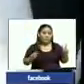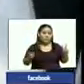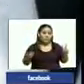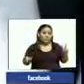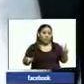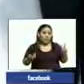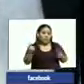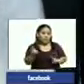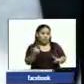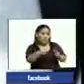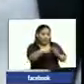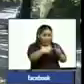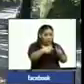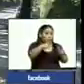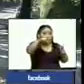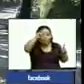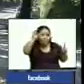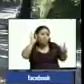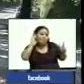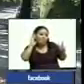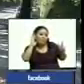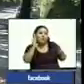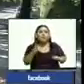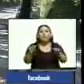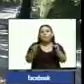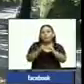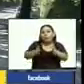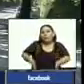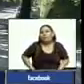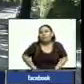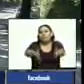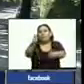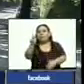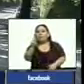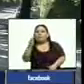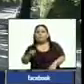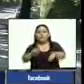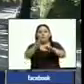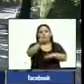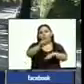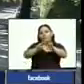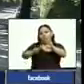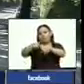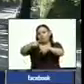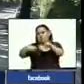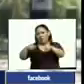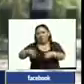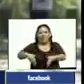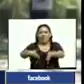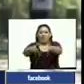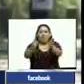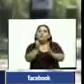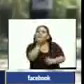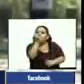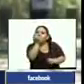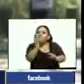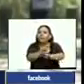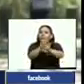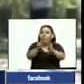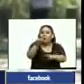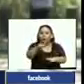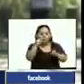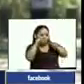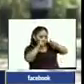personas que eran vigilantes. También en el kilómetro 17 y medio de la carretera antigua Zacatecoluca, las autoridades